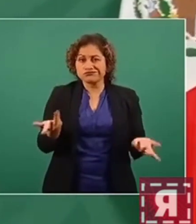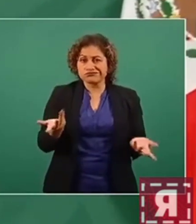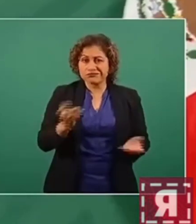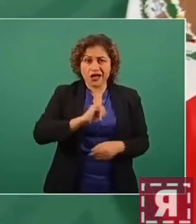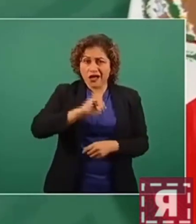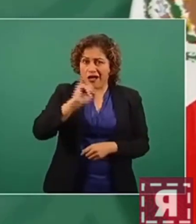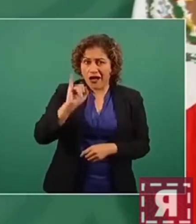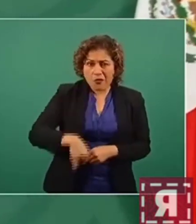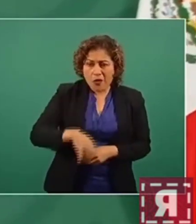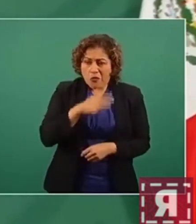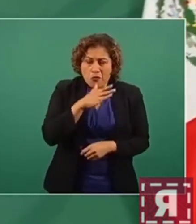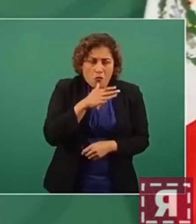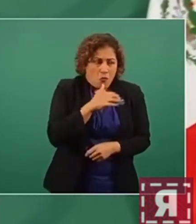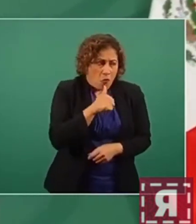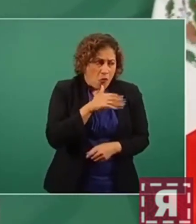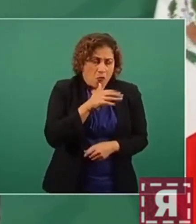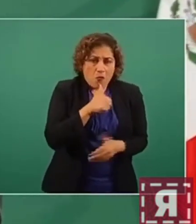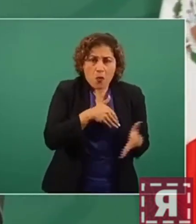Al final